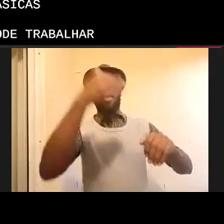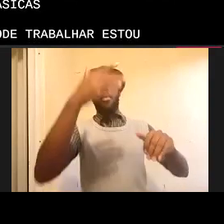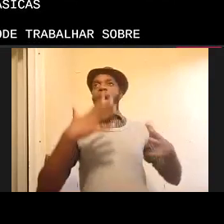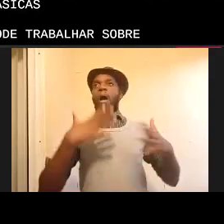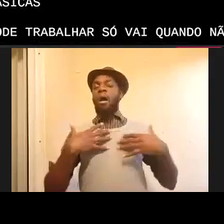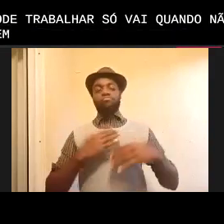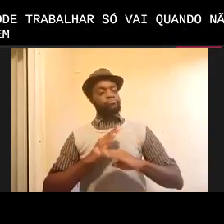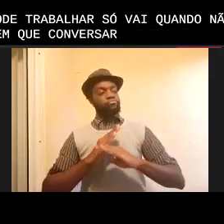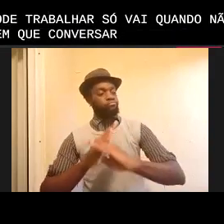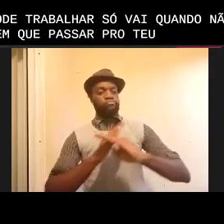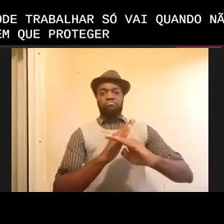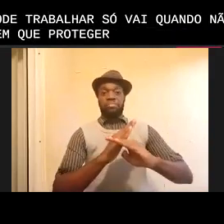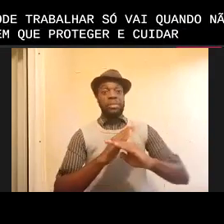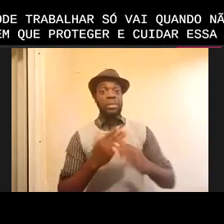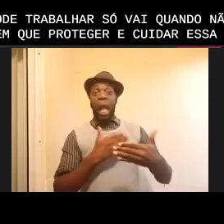salud sexual.